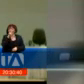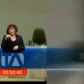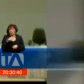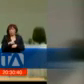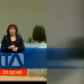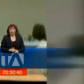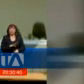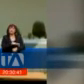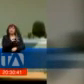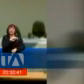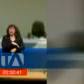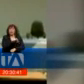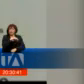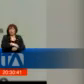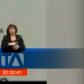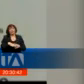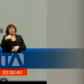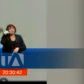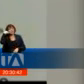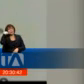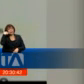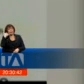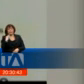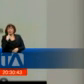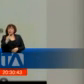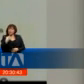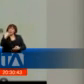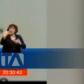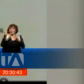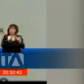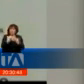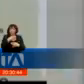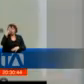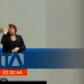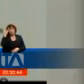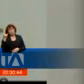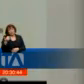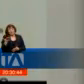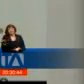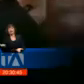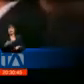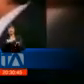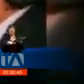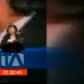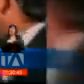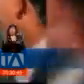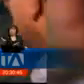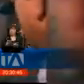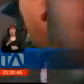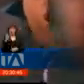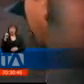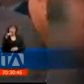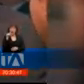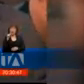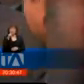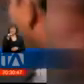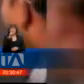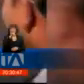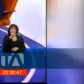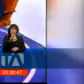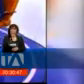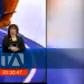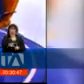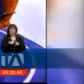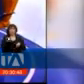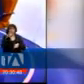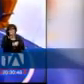llame al embajador de Ecuador en Estocolmo para que explique la situación del ciudadano sueco Olavini. Asegura que no es un tema que a Ecuador le preocupe.